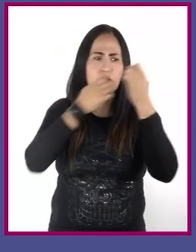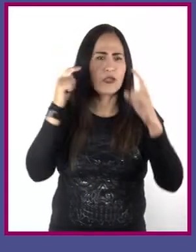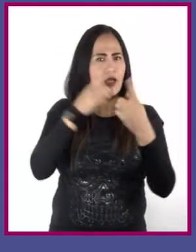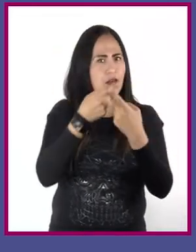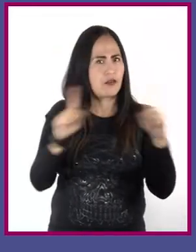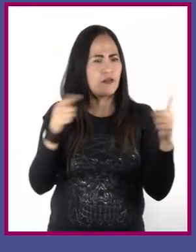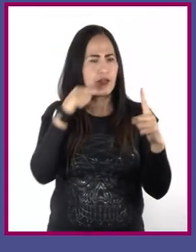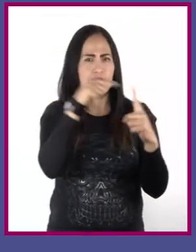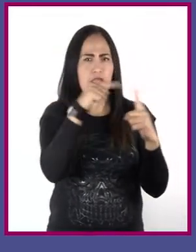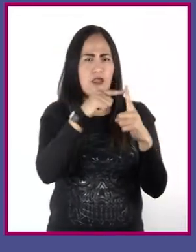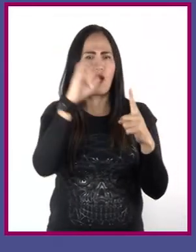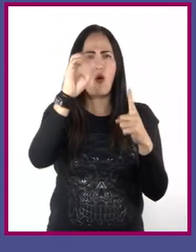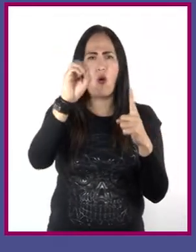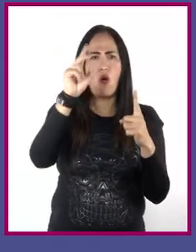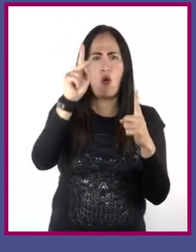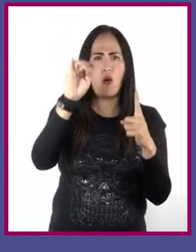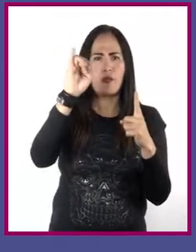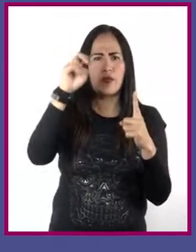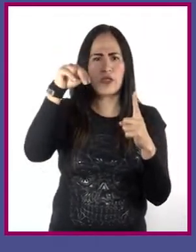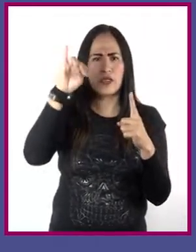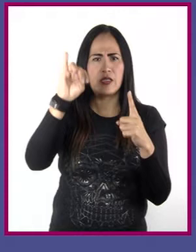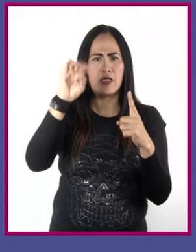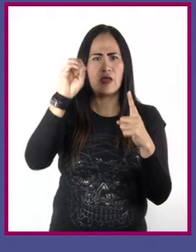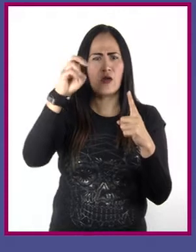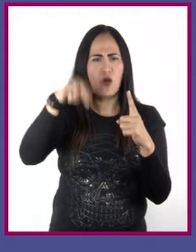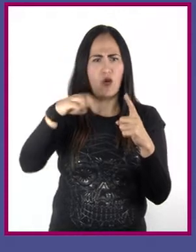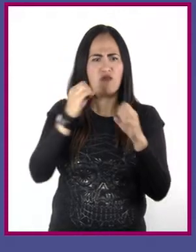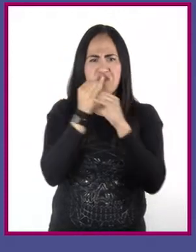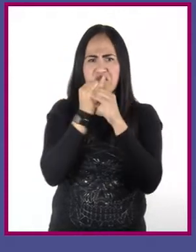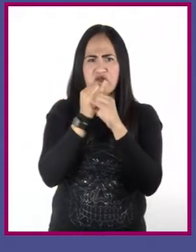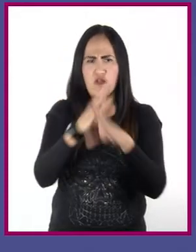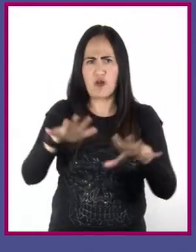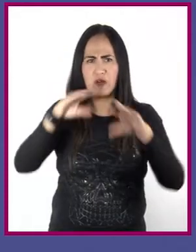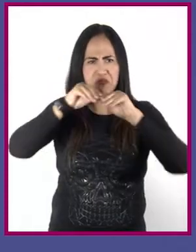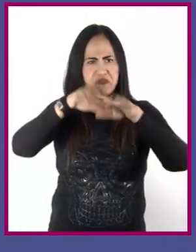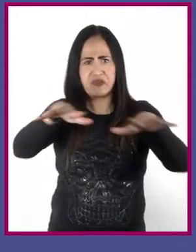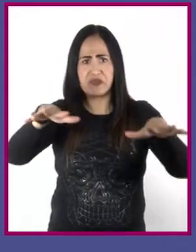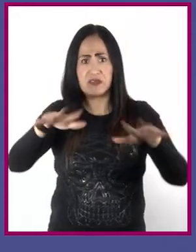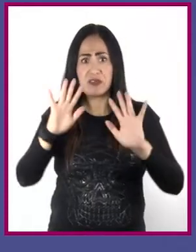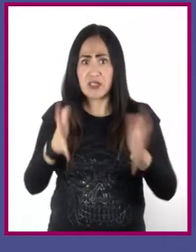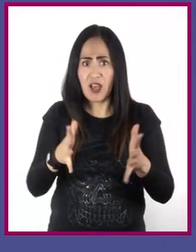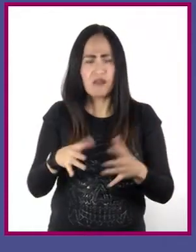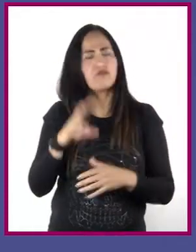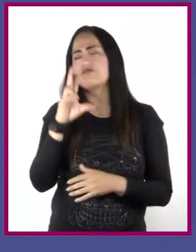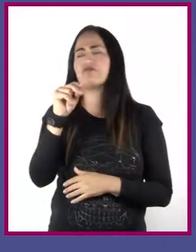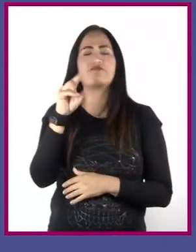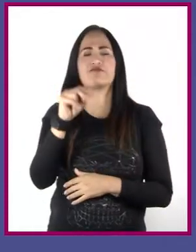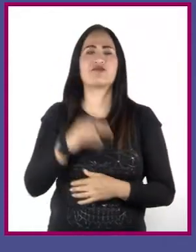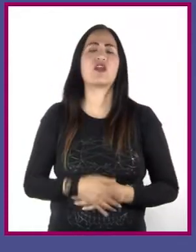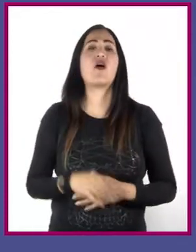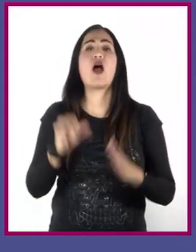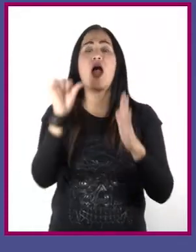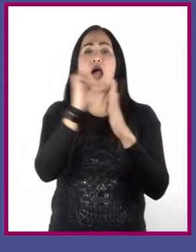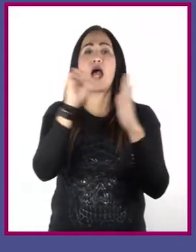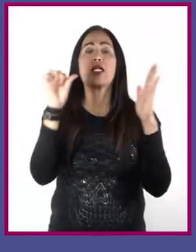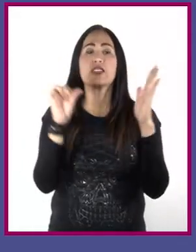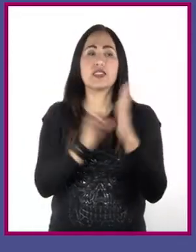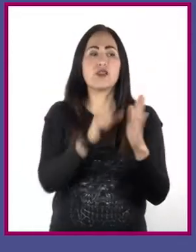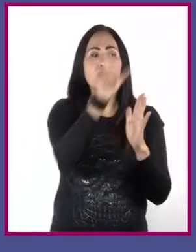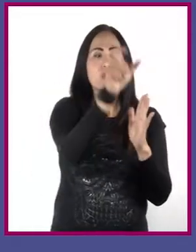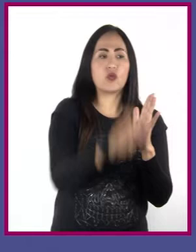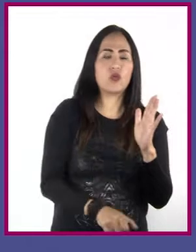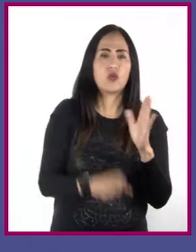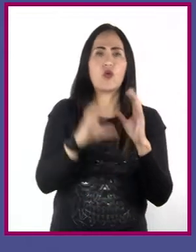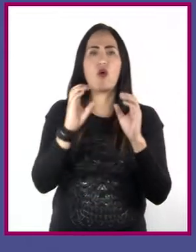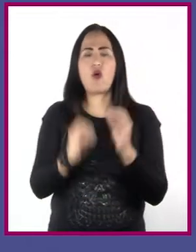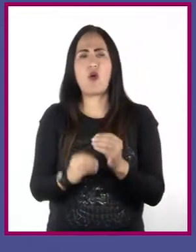de la opinión no es transmitir datos de la forma más ecuánime y menos sesgada posible. Los artículos, columnas o